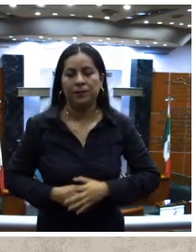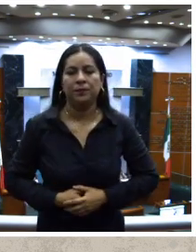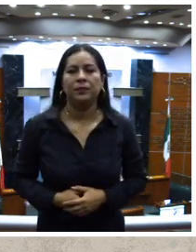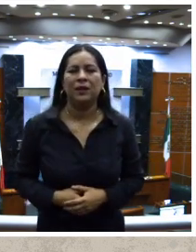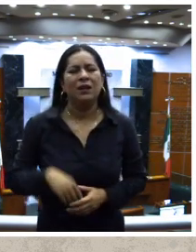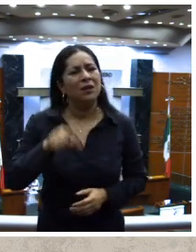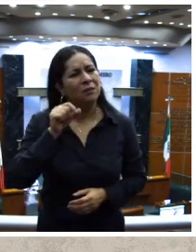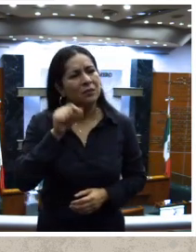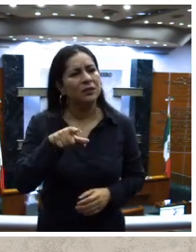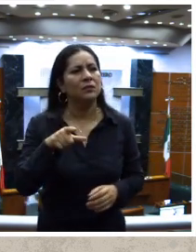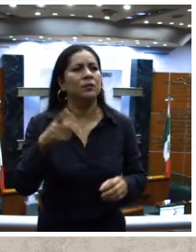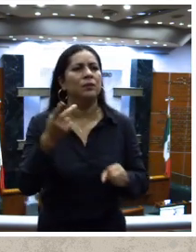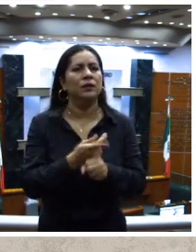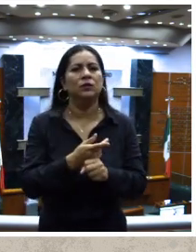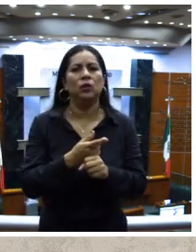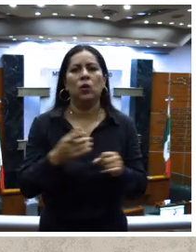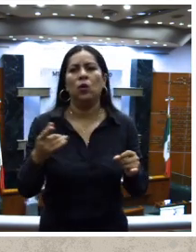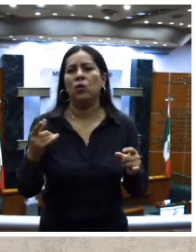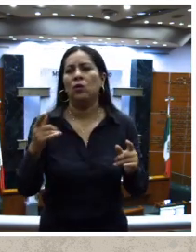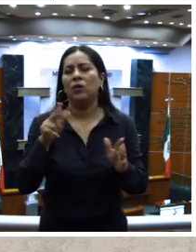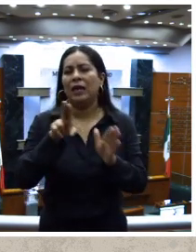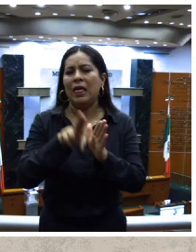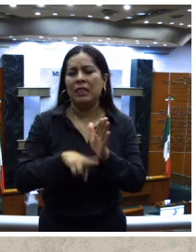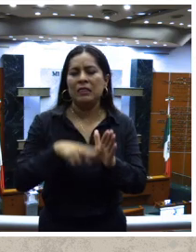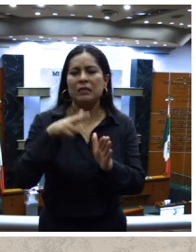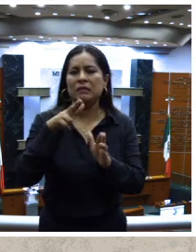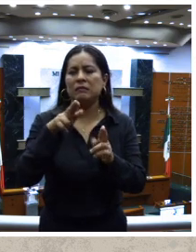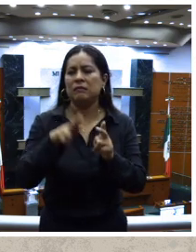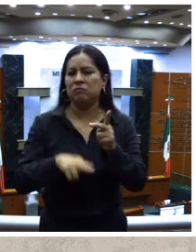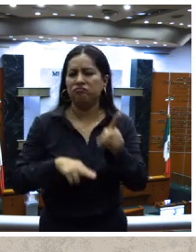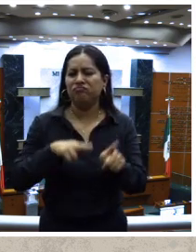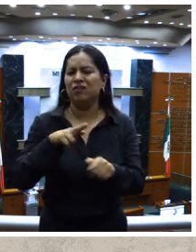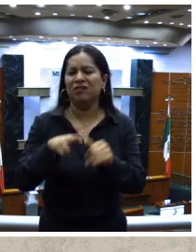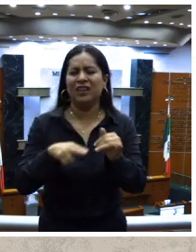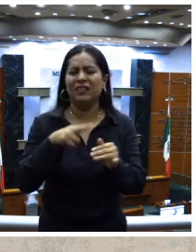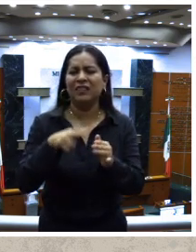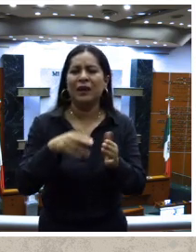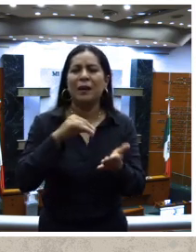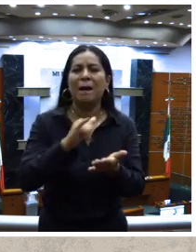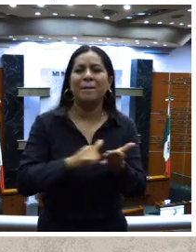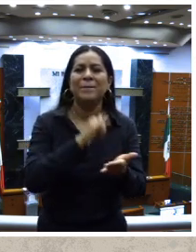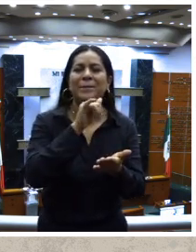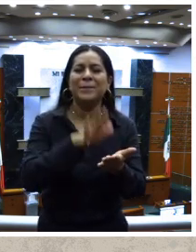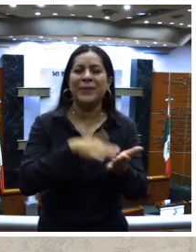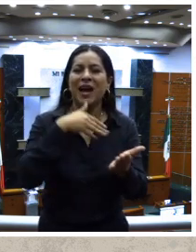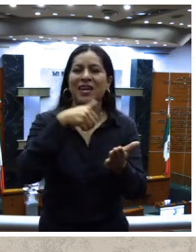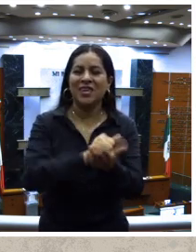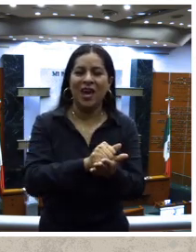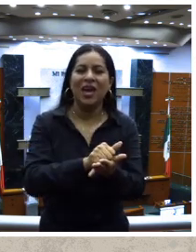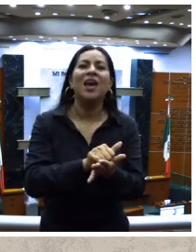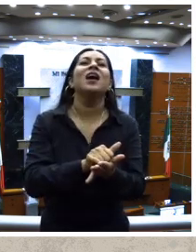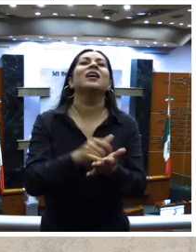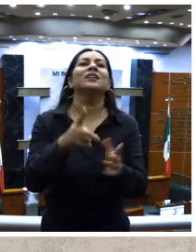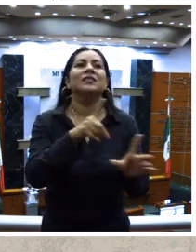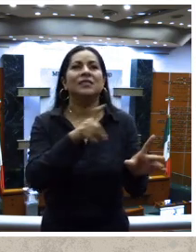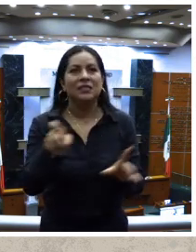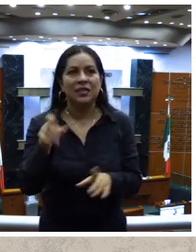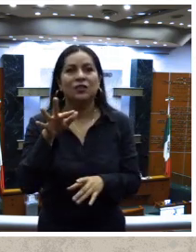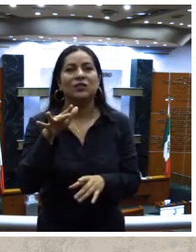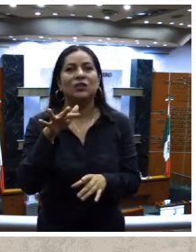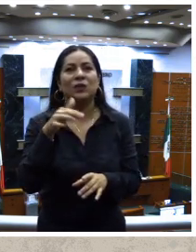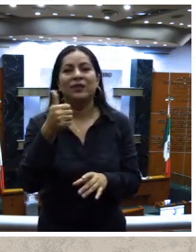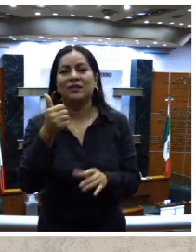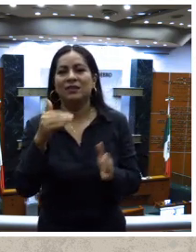2019. Lo mismo ha pasado con el Tren Maya, que de acuerdo a su página, el monto total de la inversión era de 156